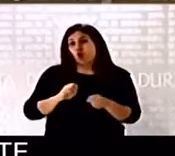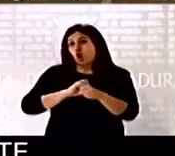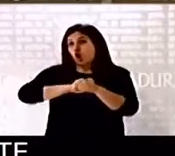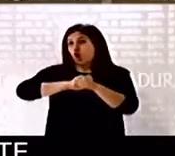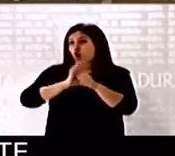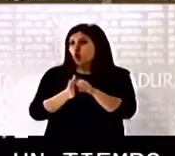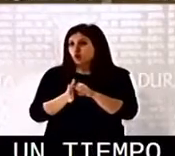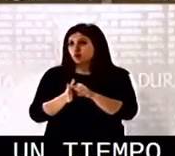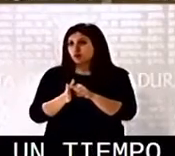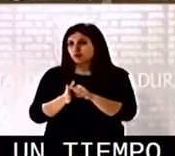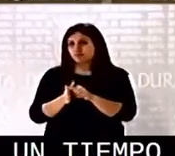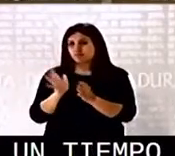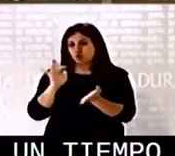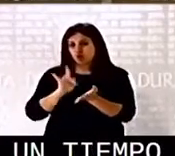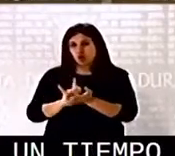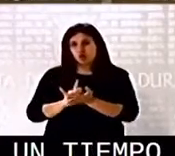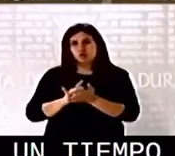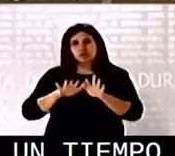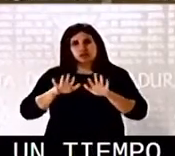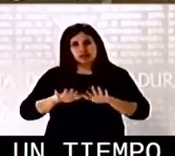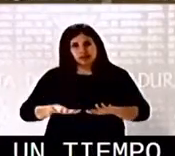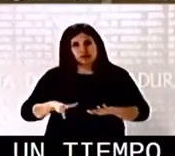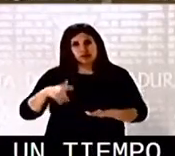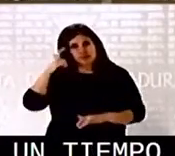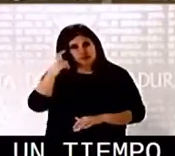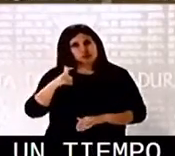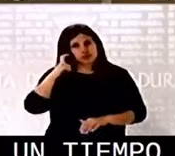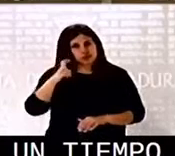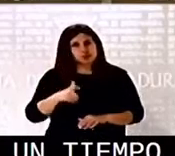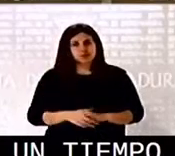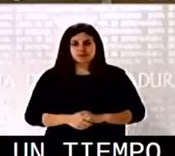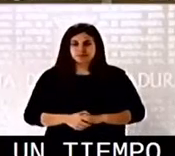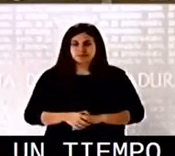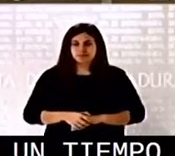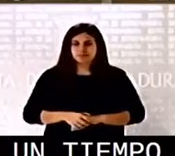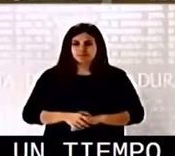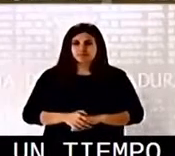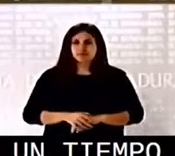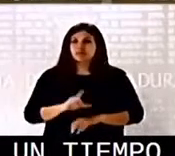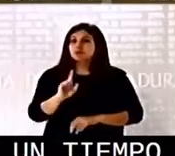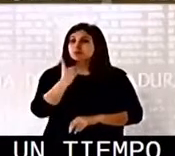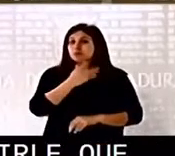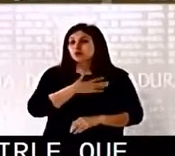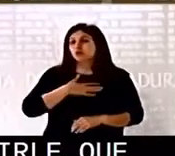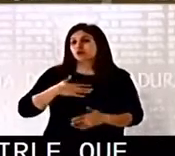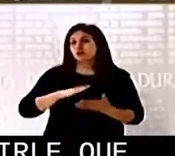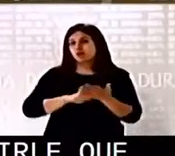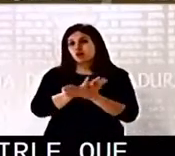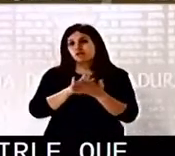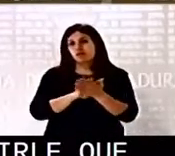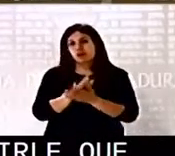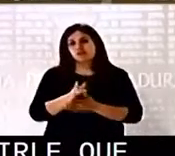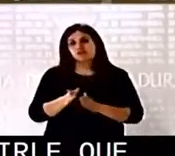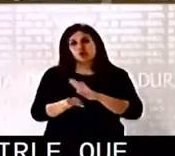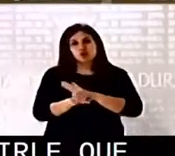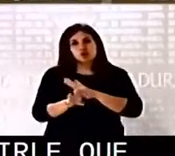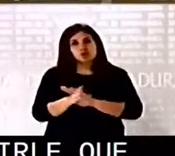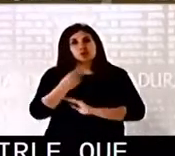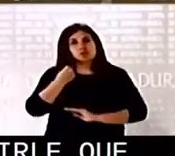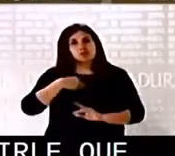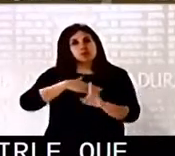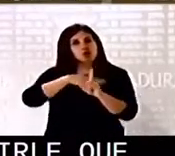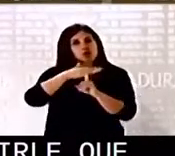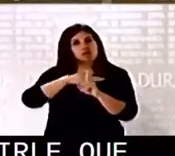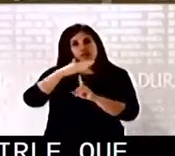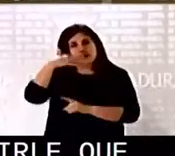con nosotros. Miren, en primer lugar, quiero decirles que seguimos en nivel de alerta 1.